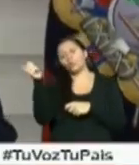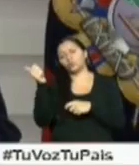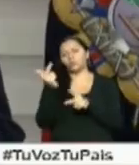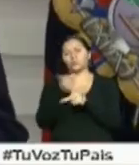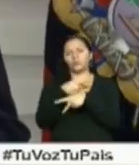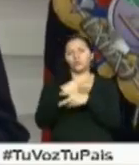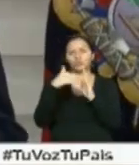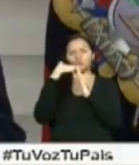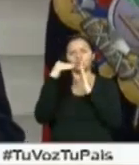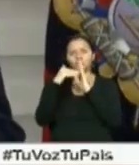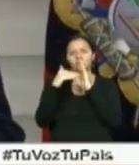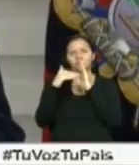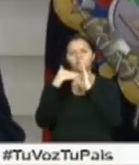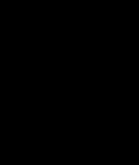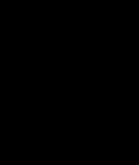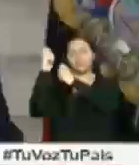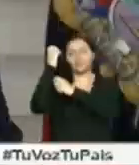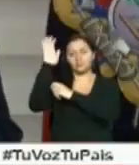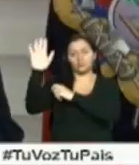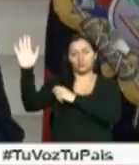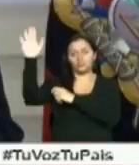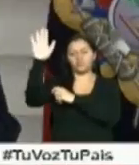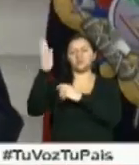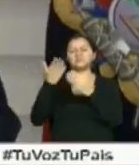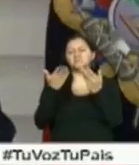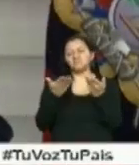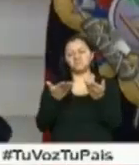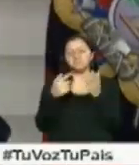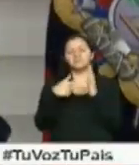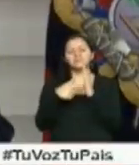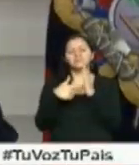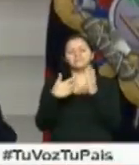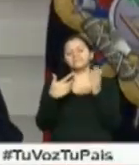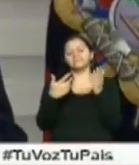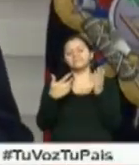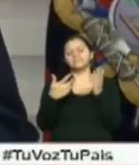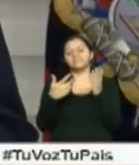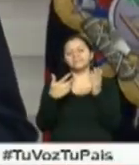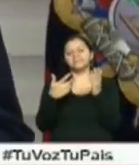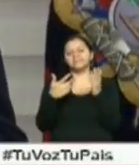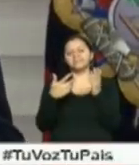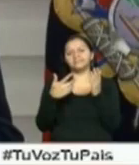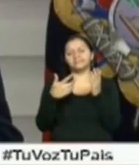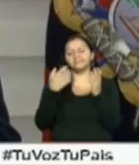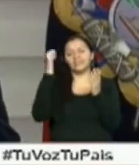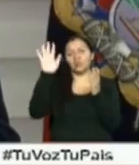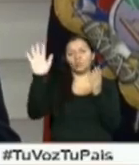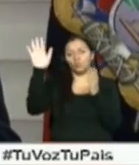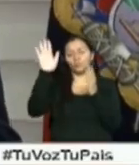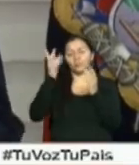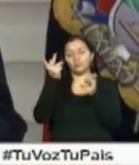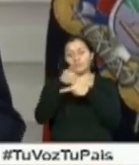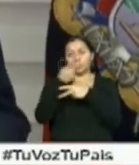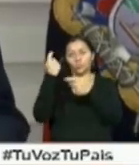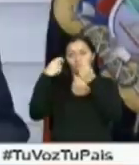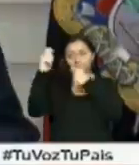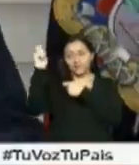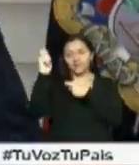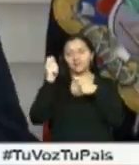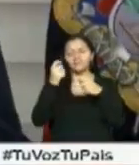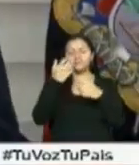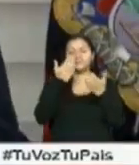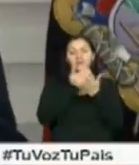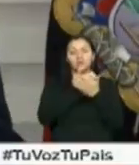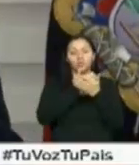las exportaciones de la economía popular y solidaria, nuestro principal destino para el esquema de comercio